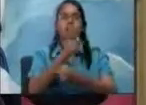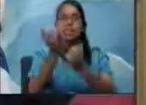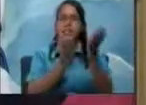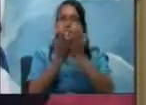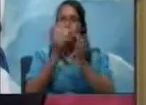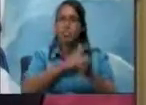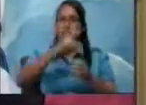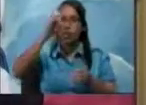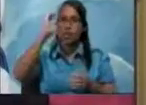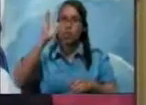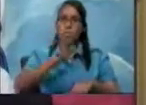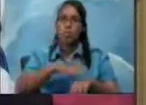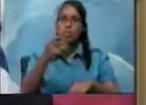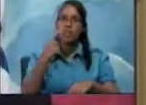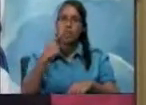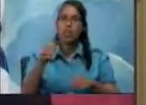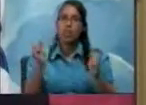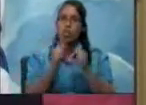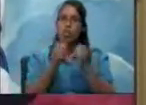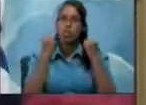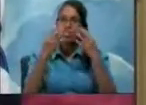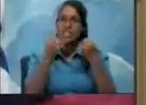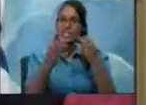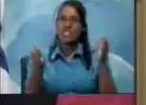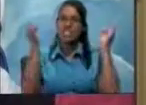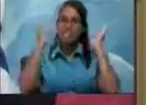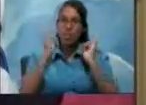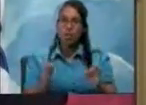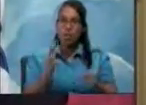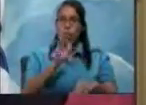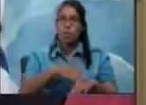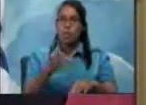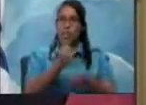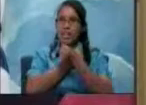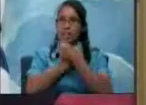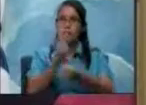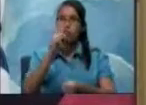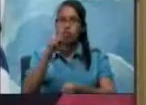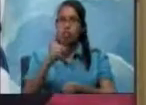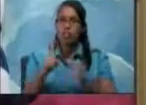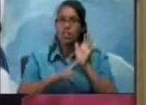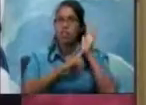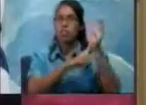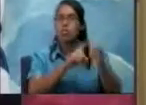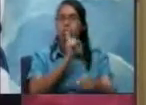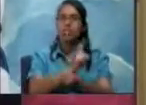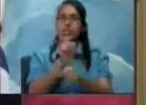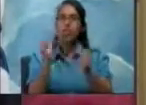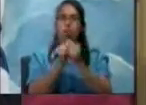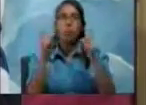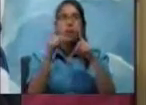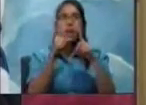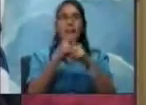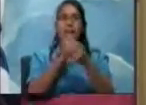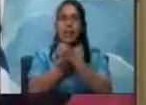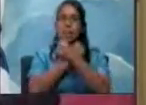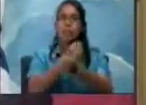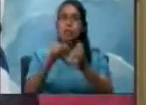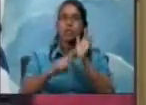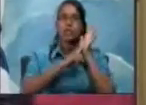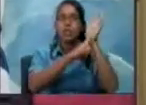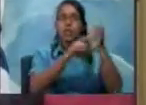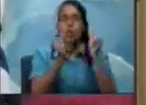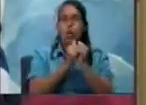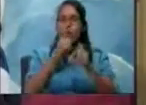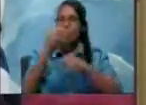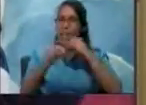Dios por qué lo digo con tanta seguridad porque el amor no se demuestra simplemente con palabr el amor se demuestra con